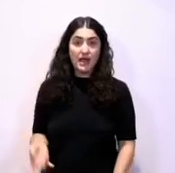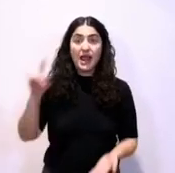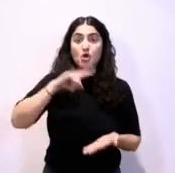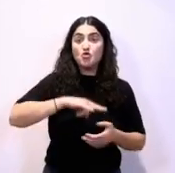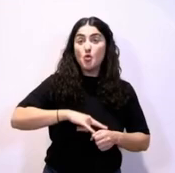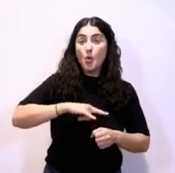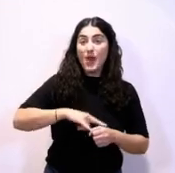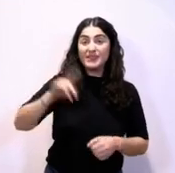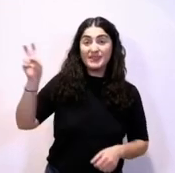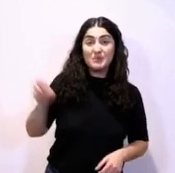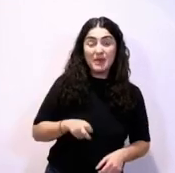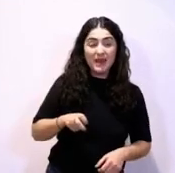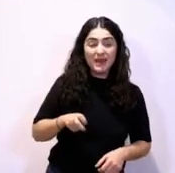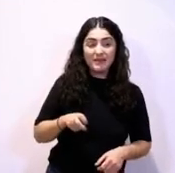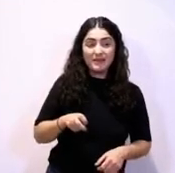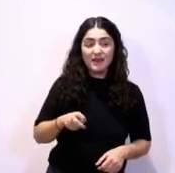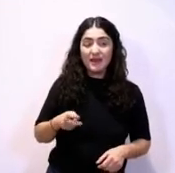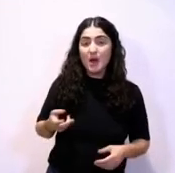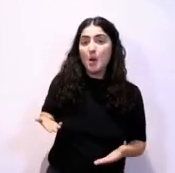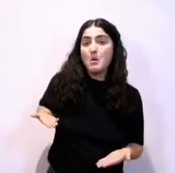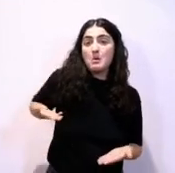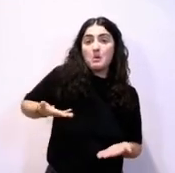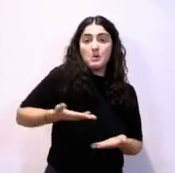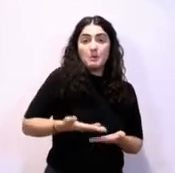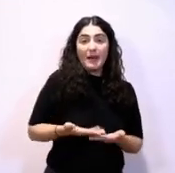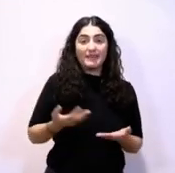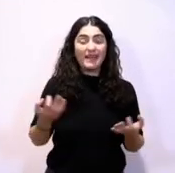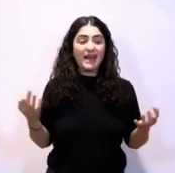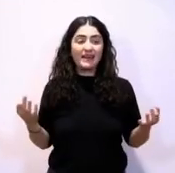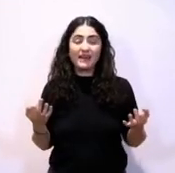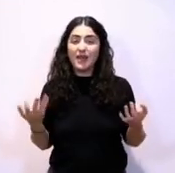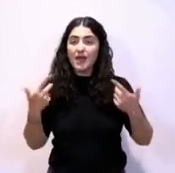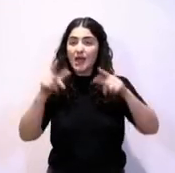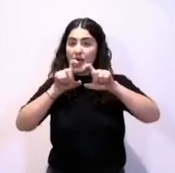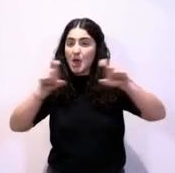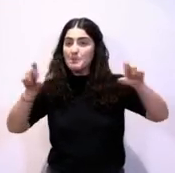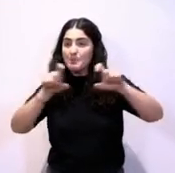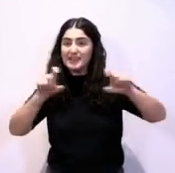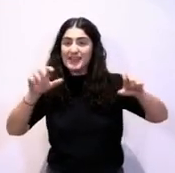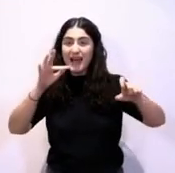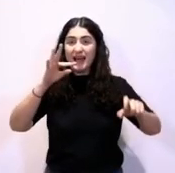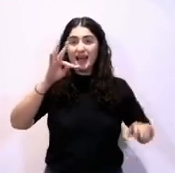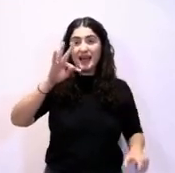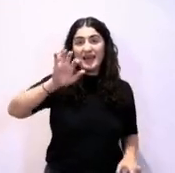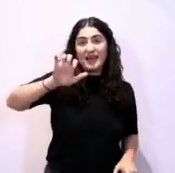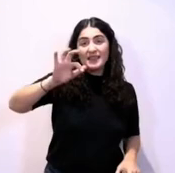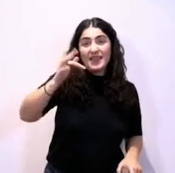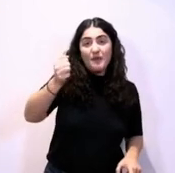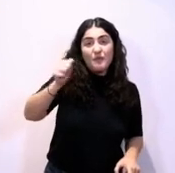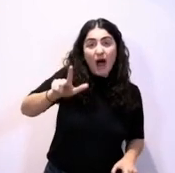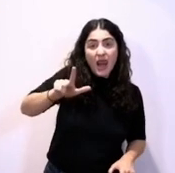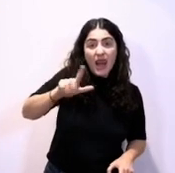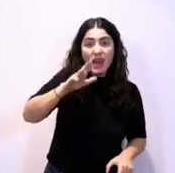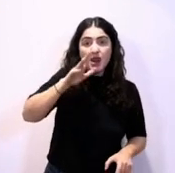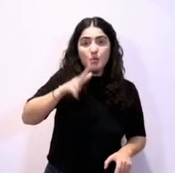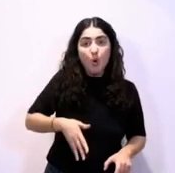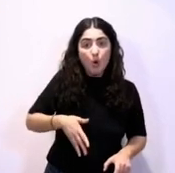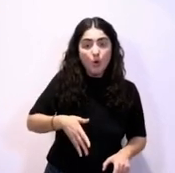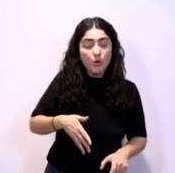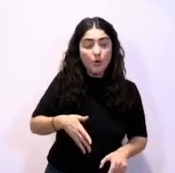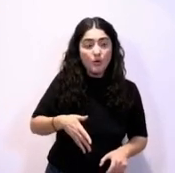plantearnos un PIR, ¿verdad?, precisamente de esa empresa, de FAL, como consecuencia del